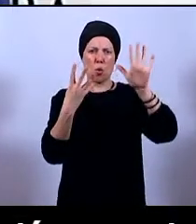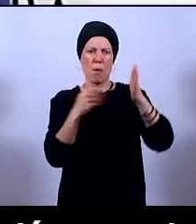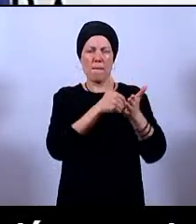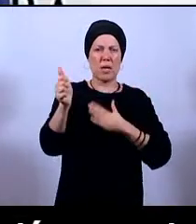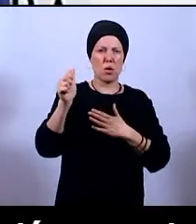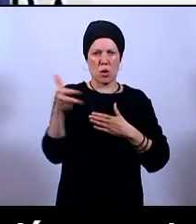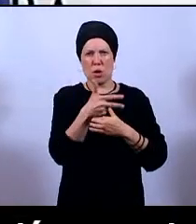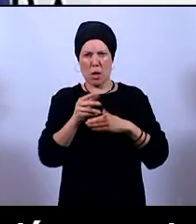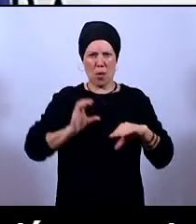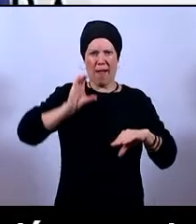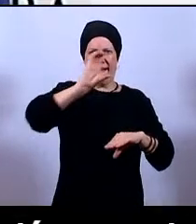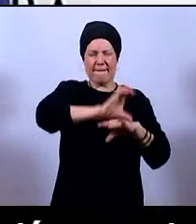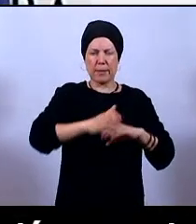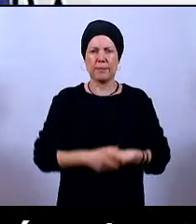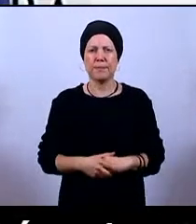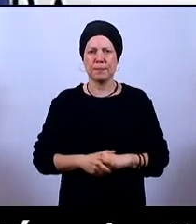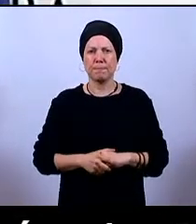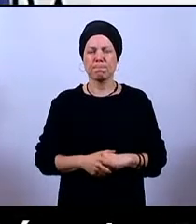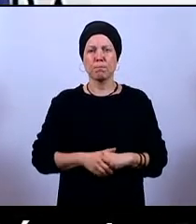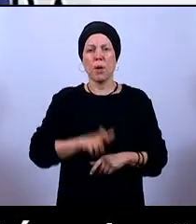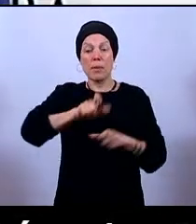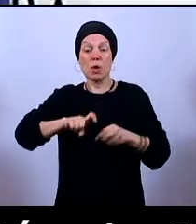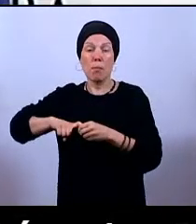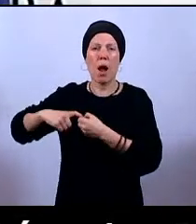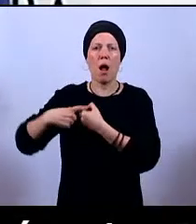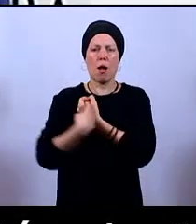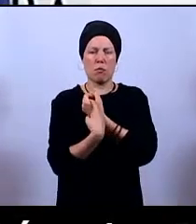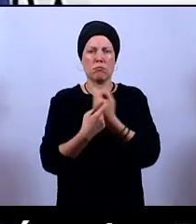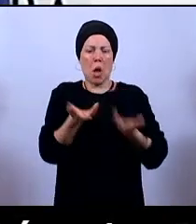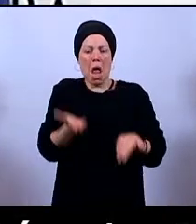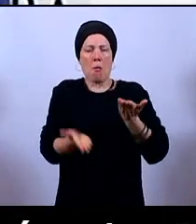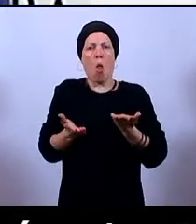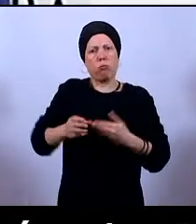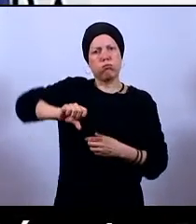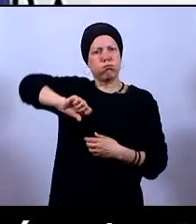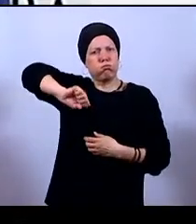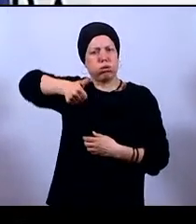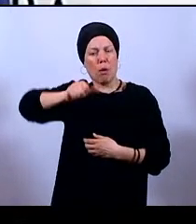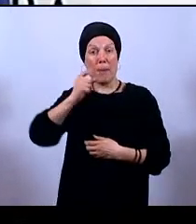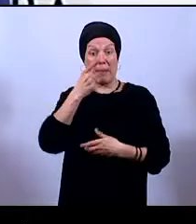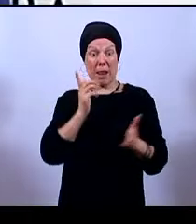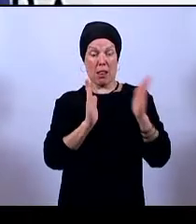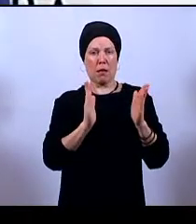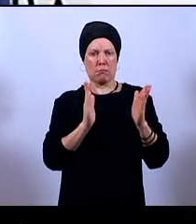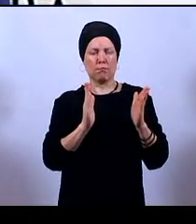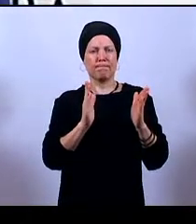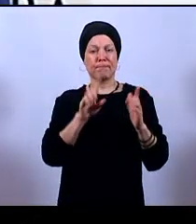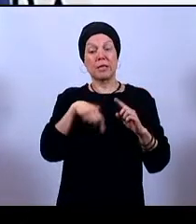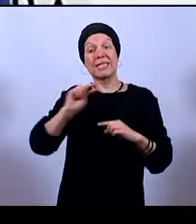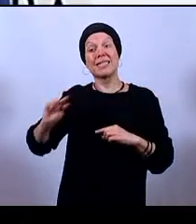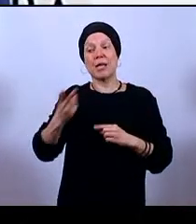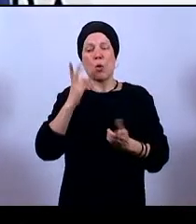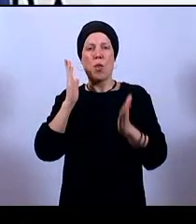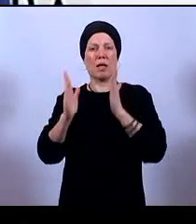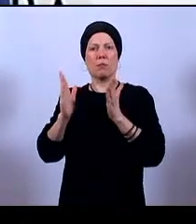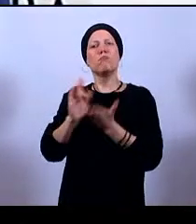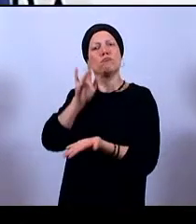de euros. Los participantes que obtengan una evaluación positiva en esta primera etapa podrán acceder a la segunda